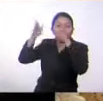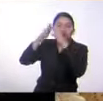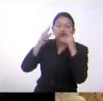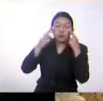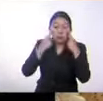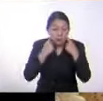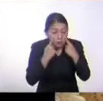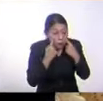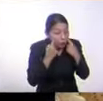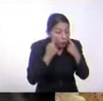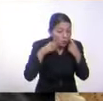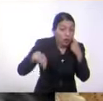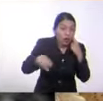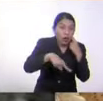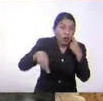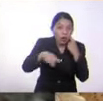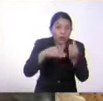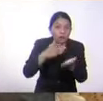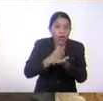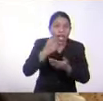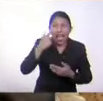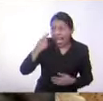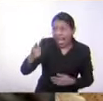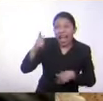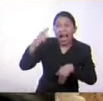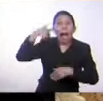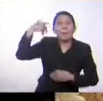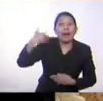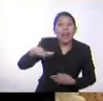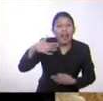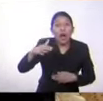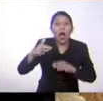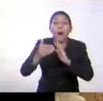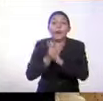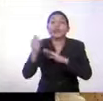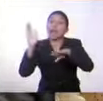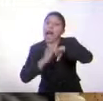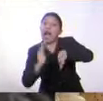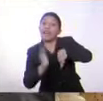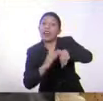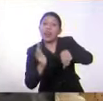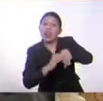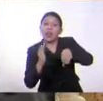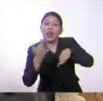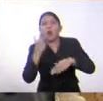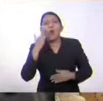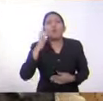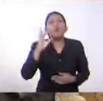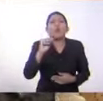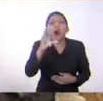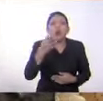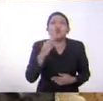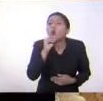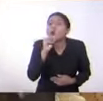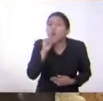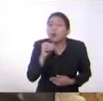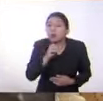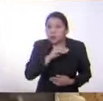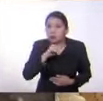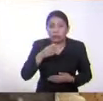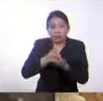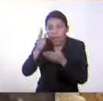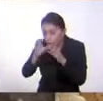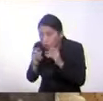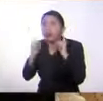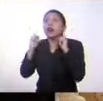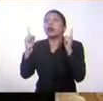manada. Y si ven que hay peligro, emiten un grito de alarma, parecido a un ladrido. Y entonces, todos suben